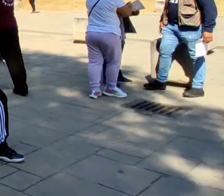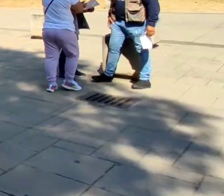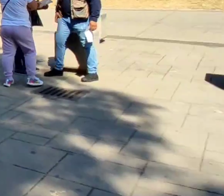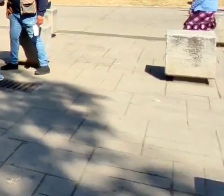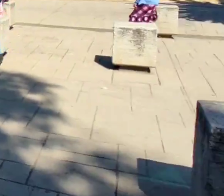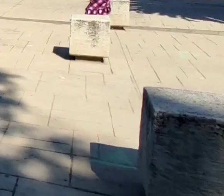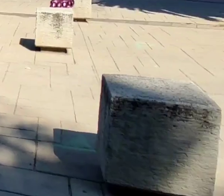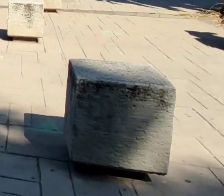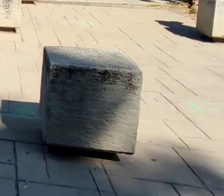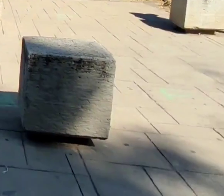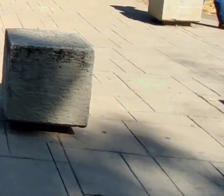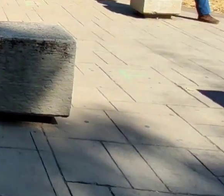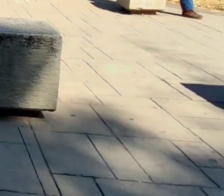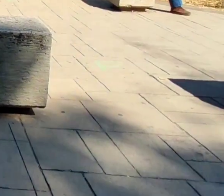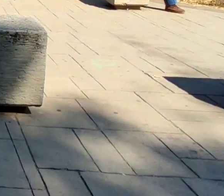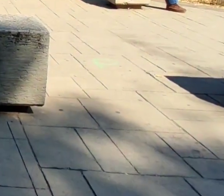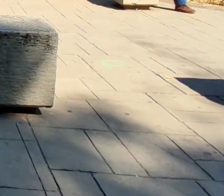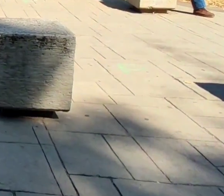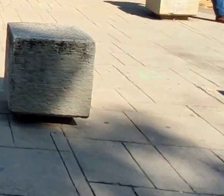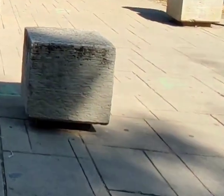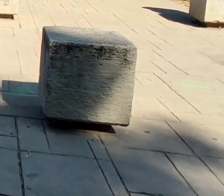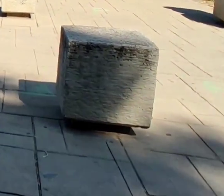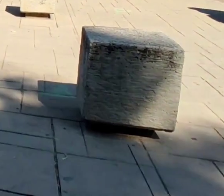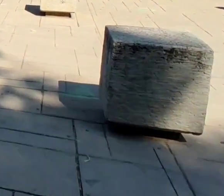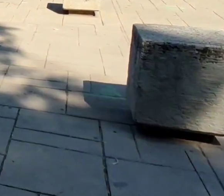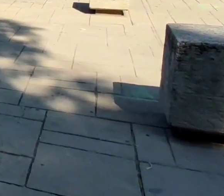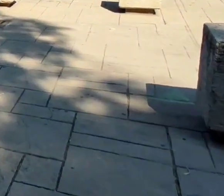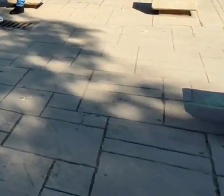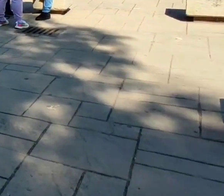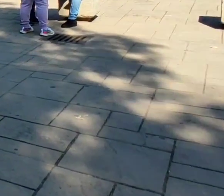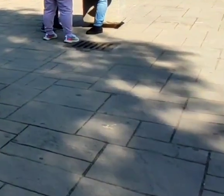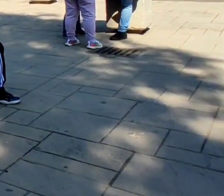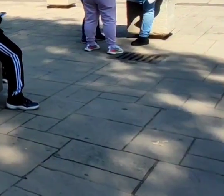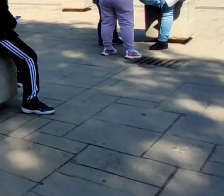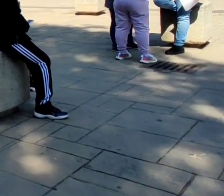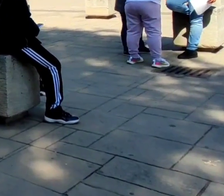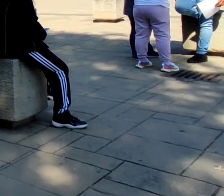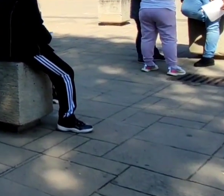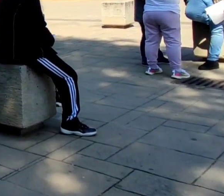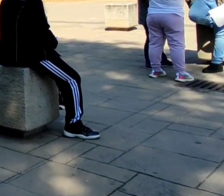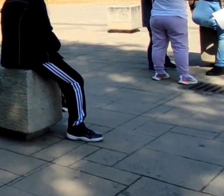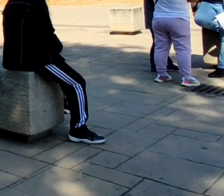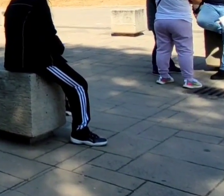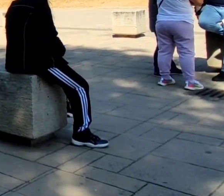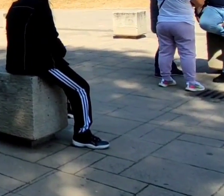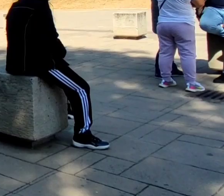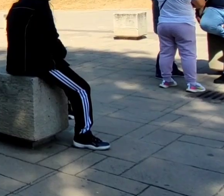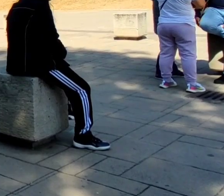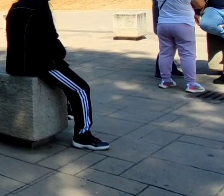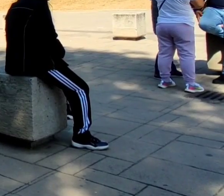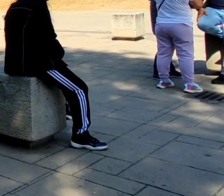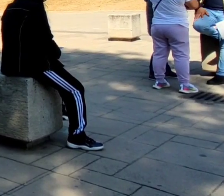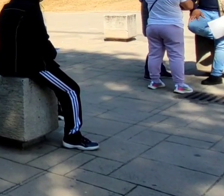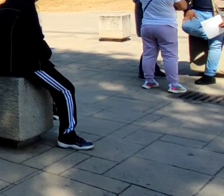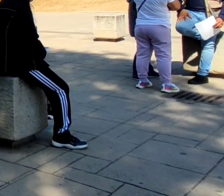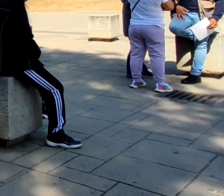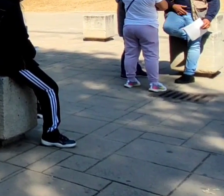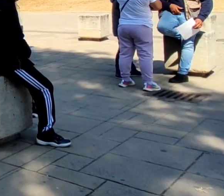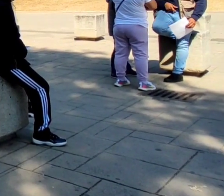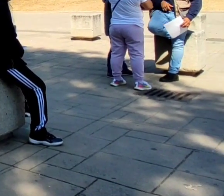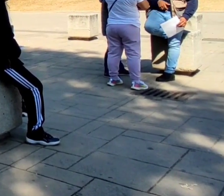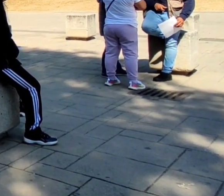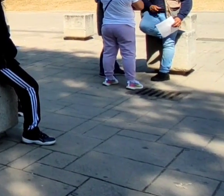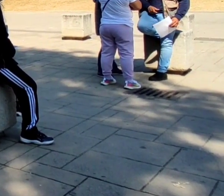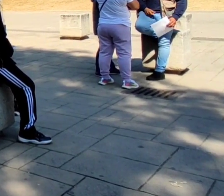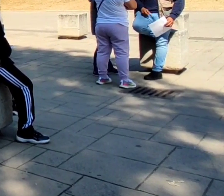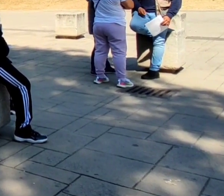tarjeta. Al parecer, este tiempo es mucho antes. Tiene que ser antes de que termine diciembre para la gente